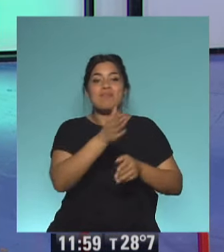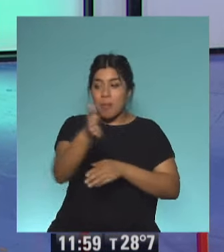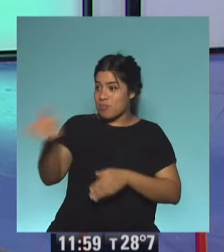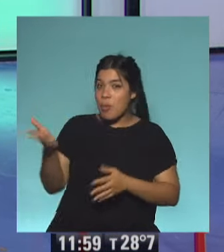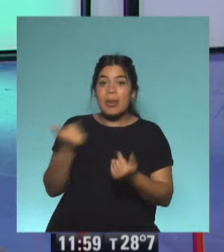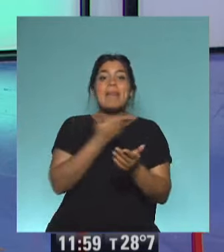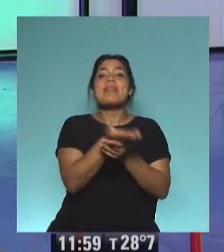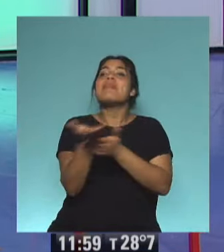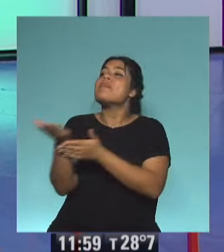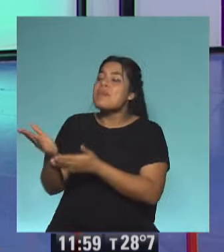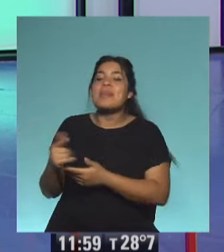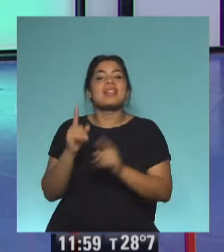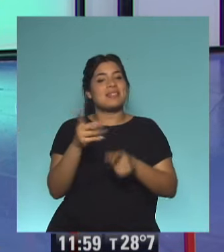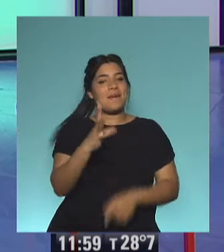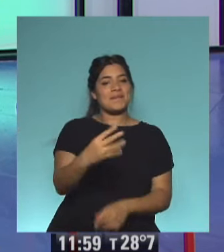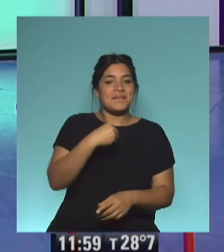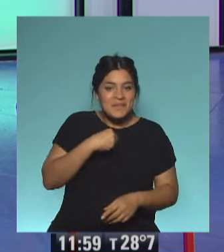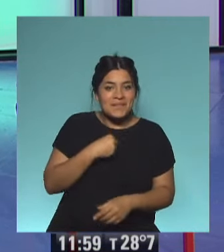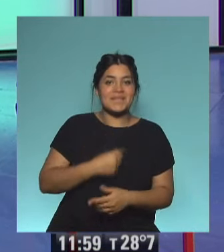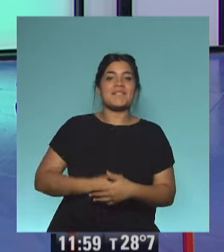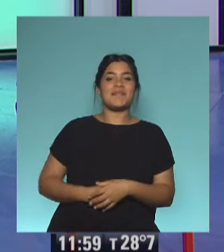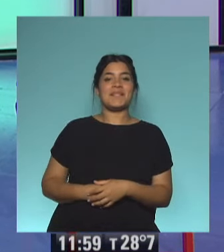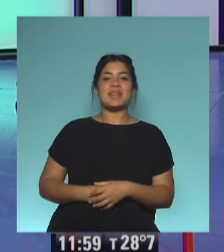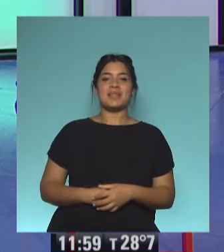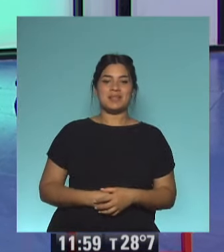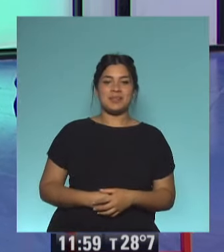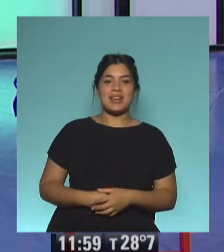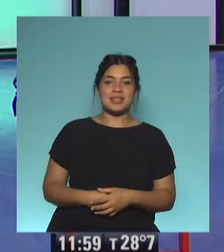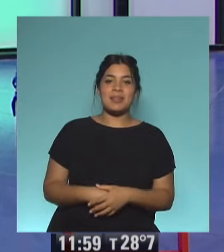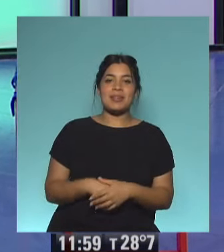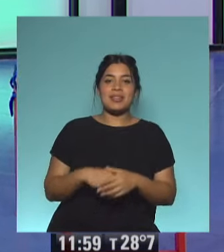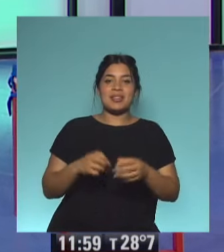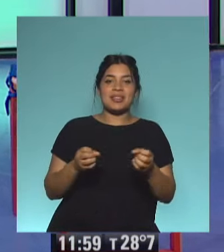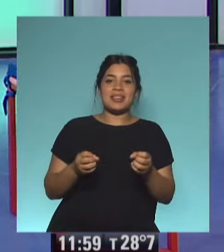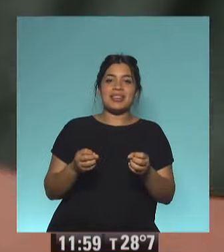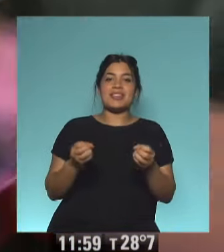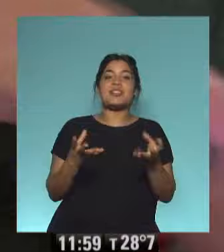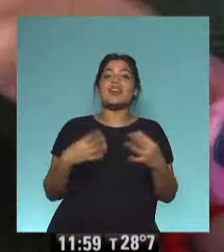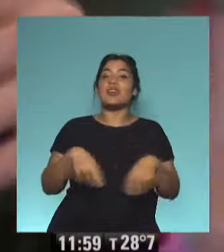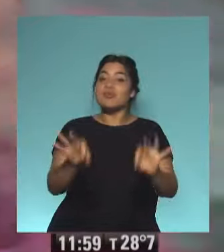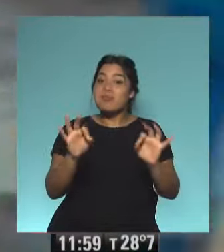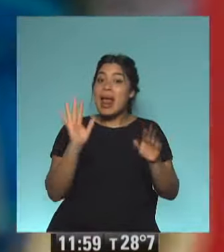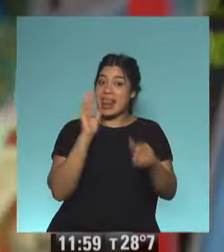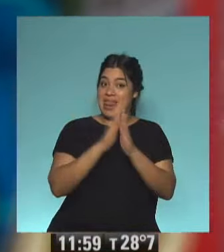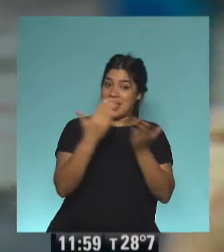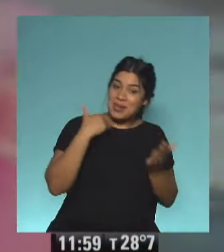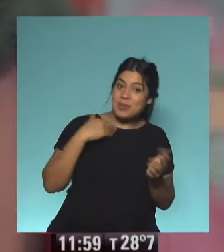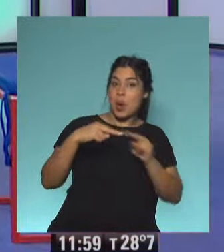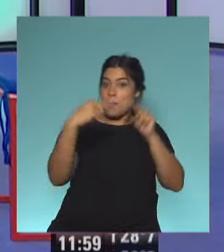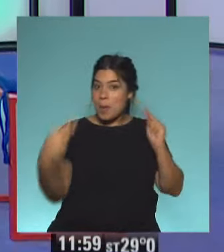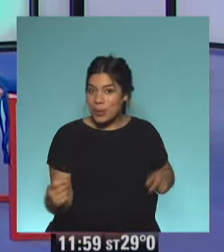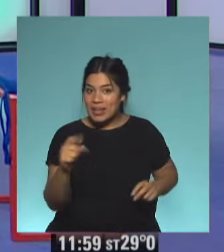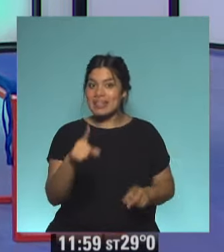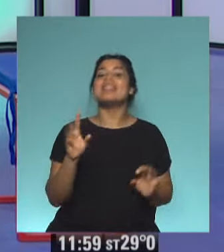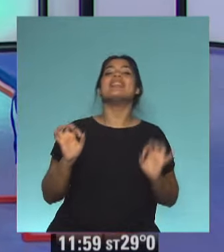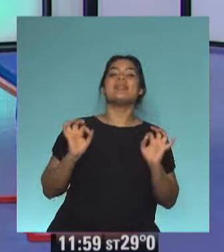país. Pidan su libro favorito y completen la bitácora en familia. ¿Libros? ¡Como puentes! Exactamente. Y ya que decimos